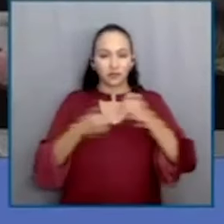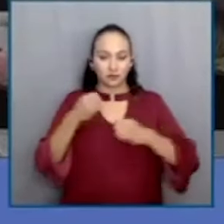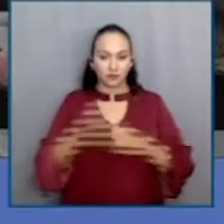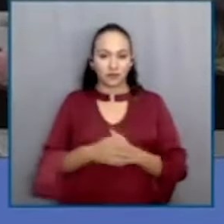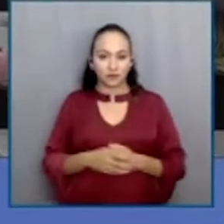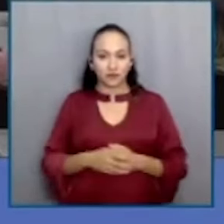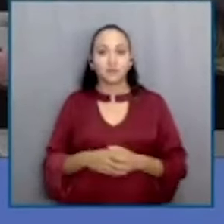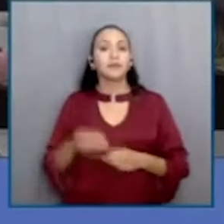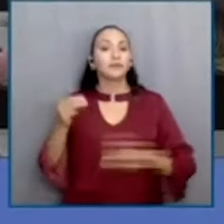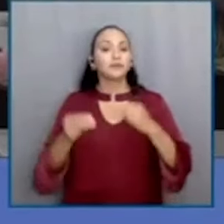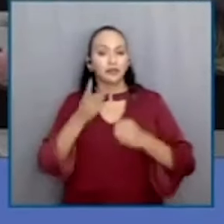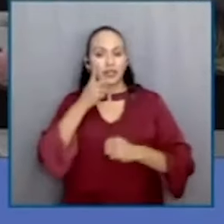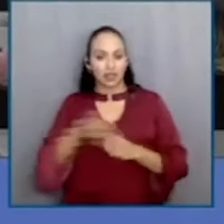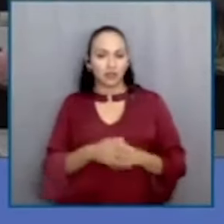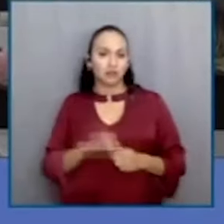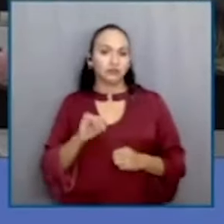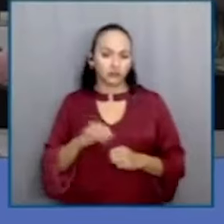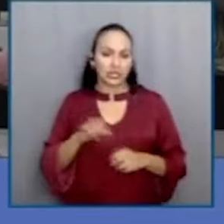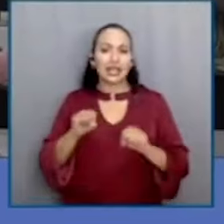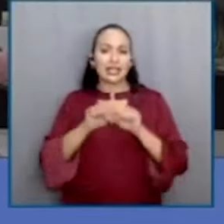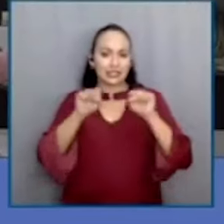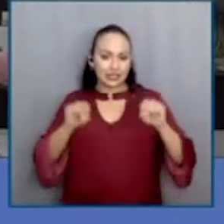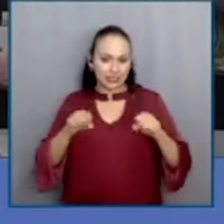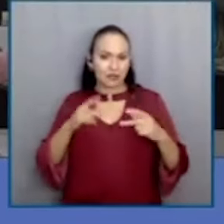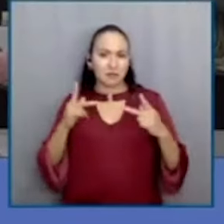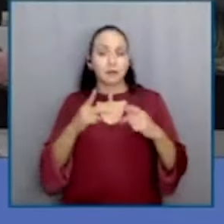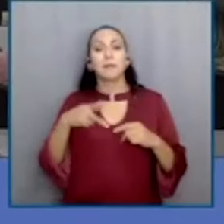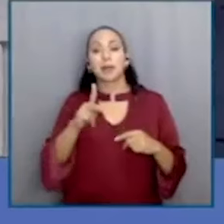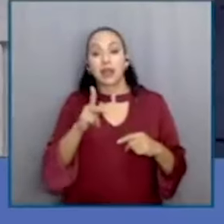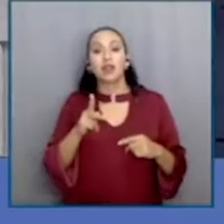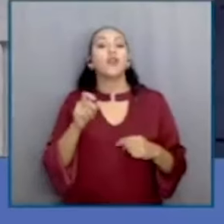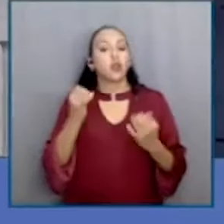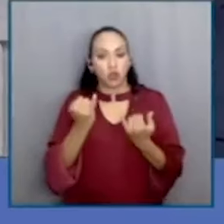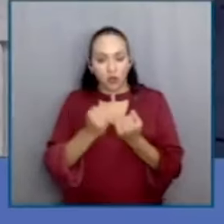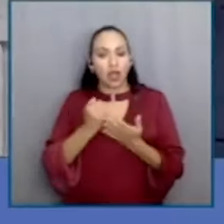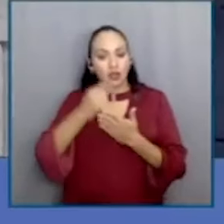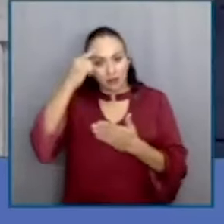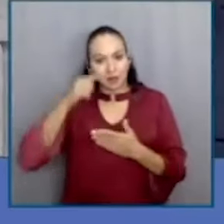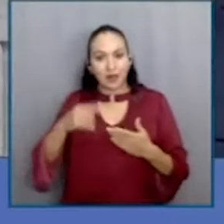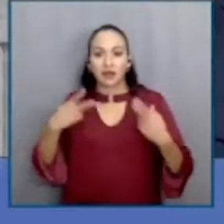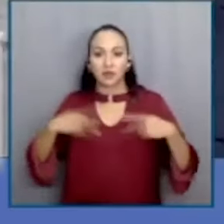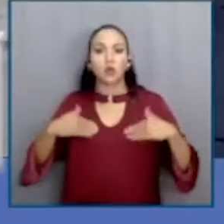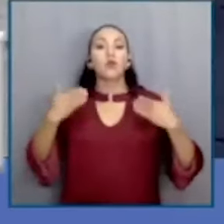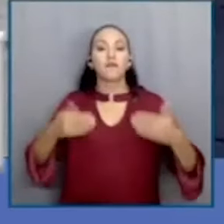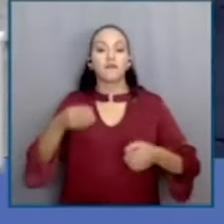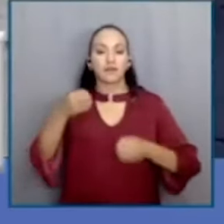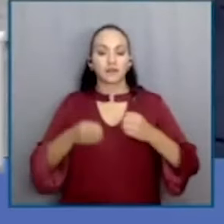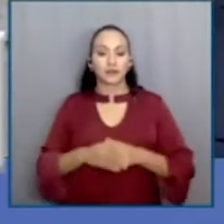indicó que aunque el sistema es perfectible, ha logrado dar certeza jurídica. Hoy día el Tribunal